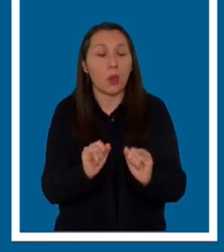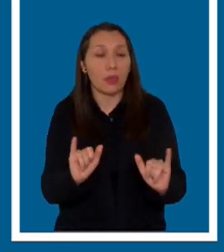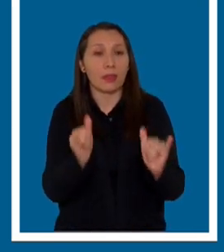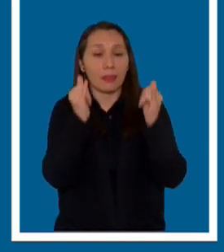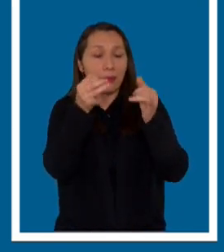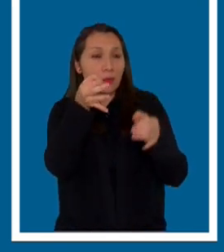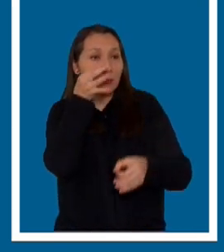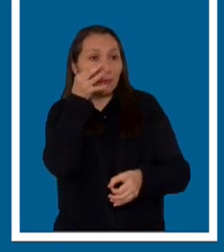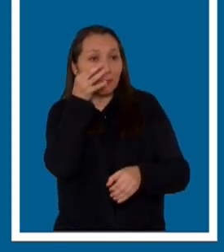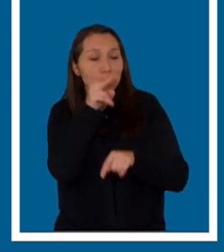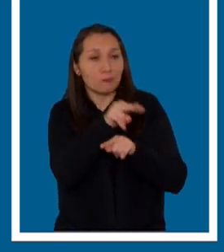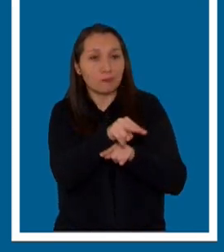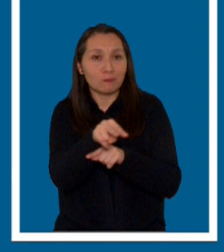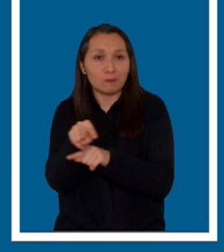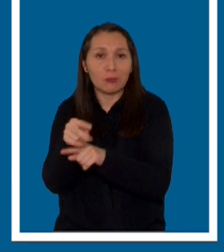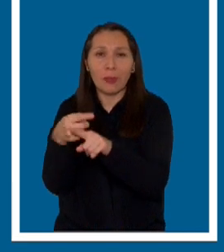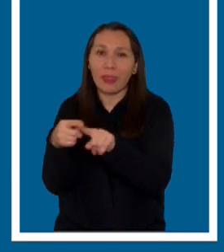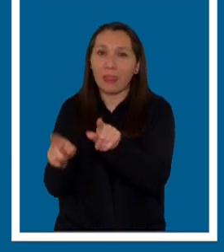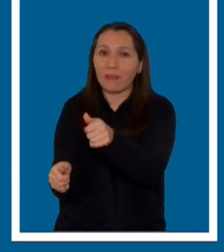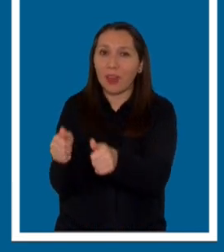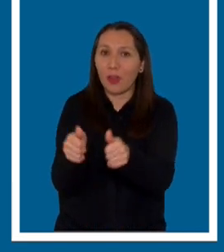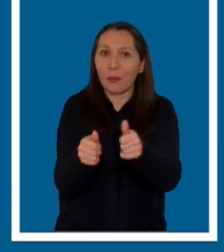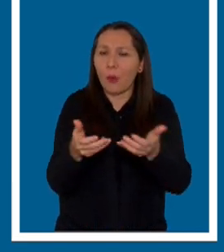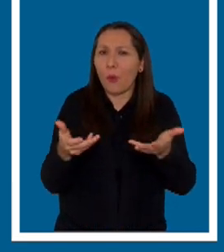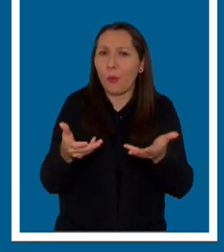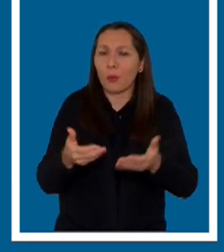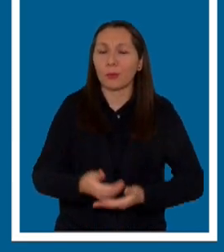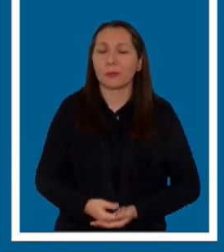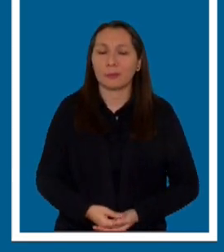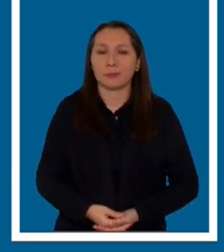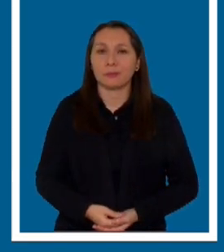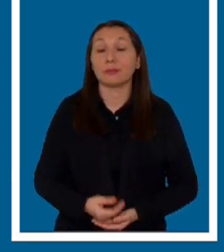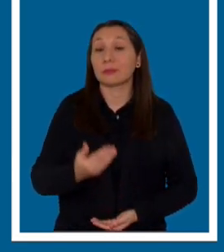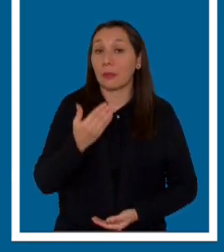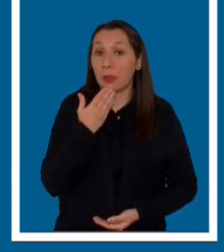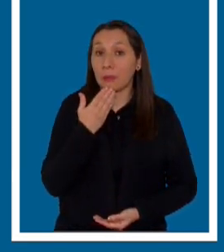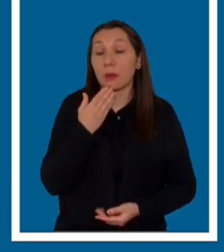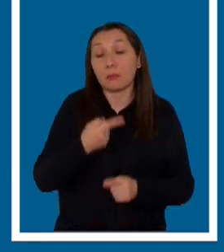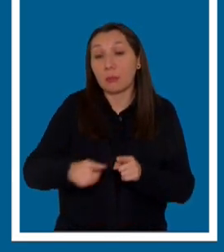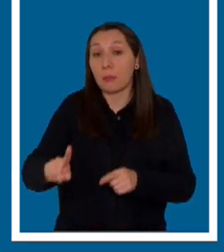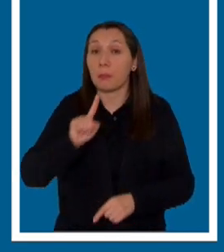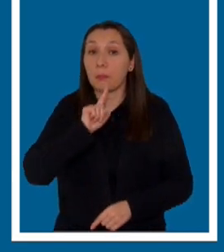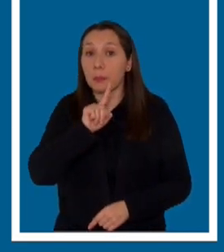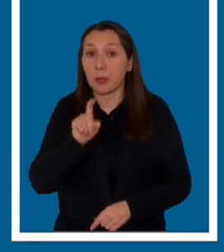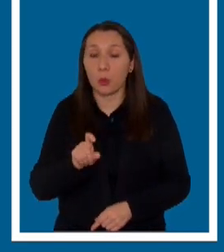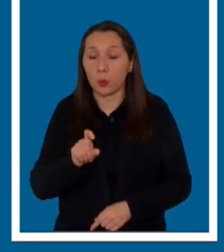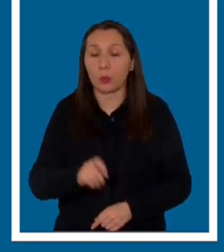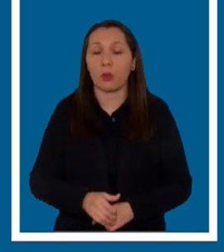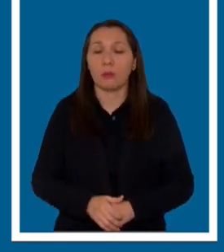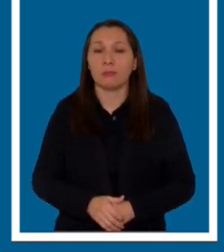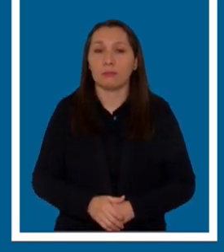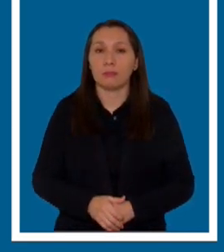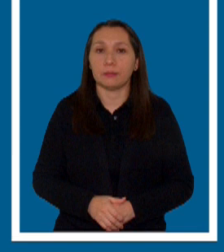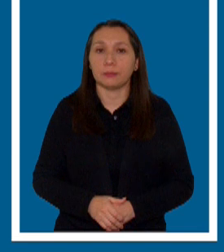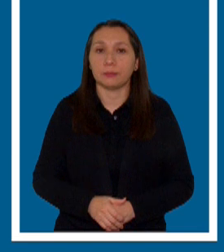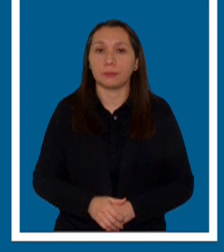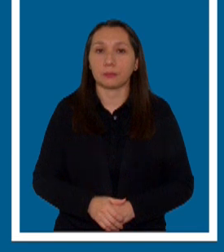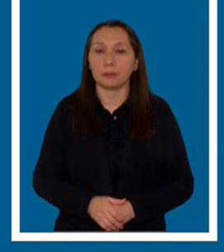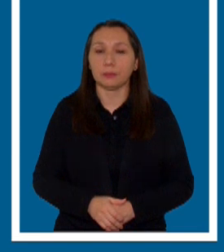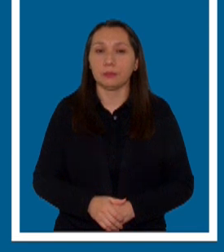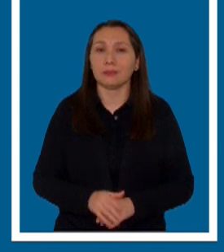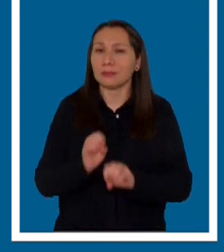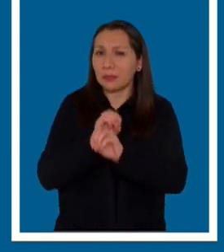disfrutar de las distintas competencias y también mi otra pregunta tiene que ver a propósito de